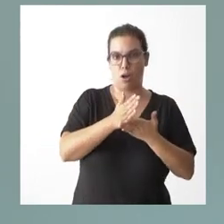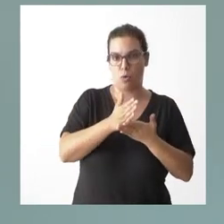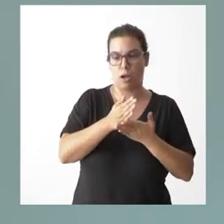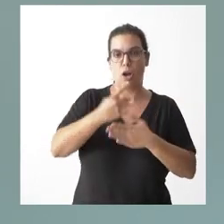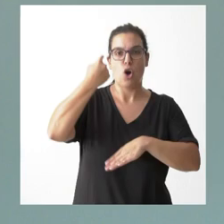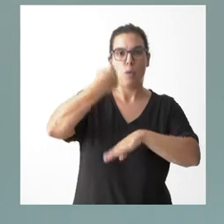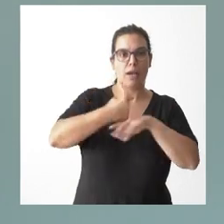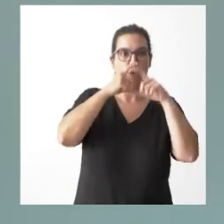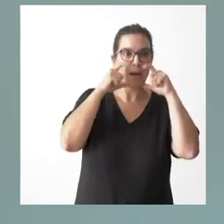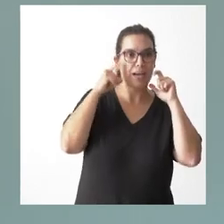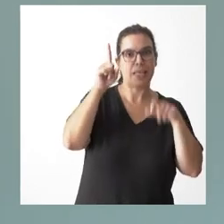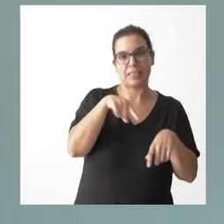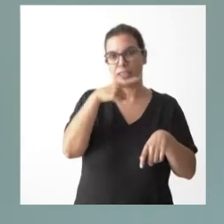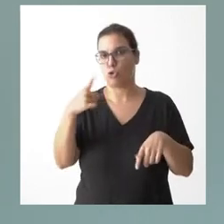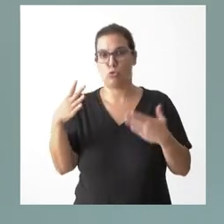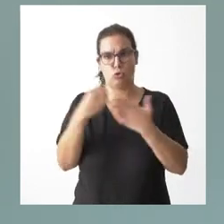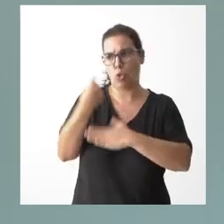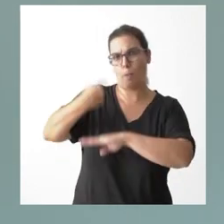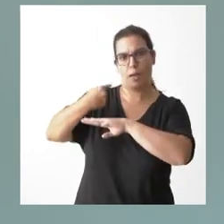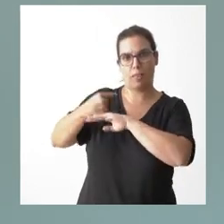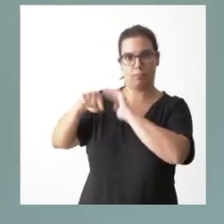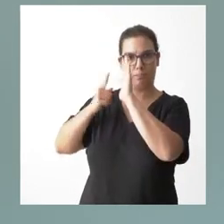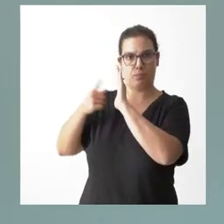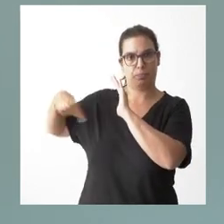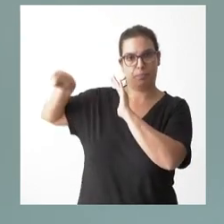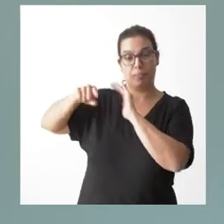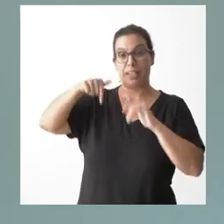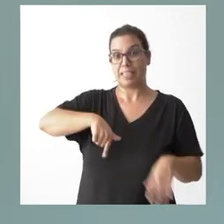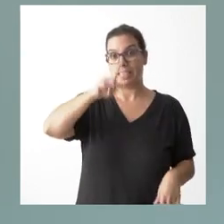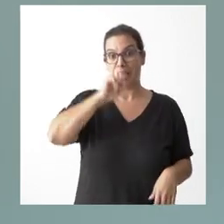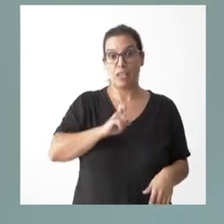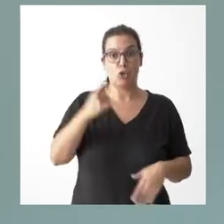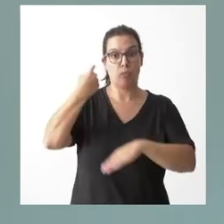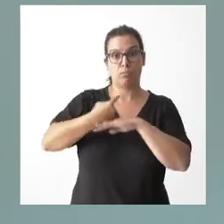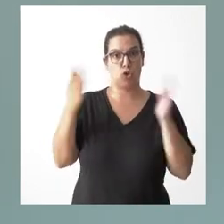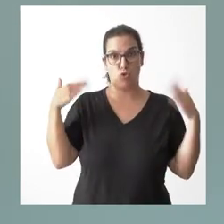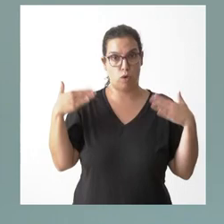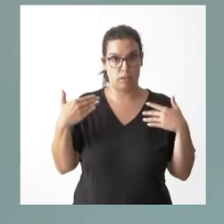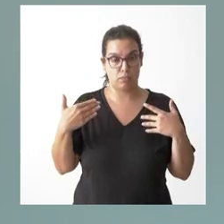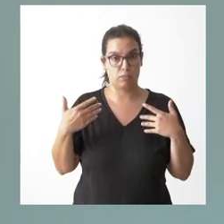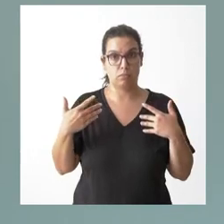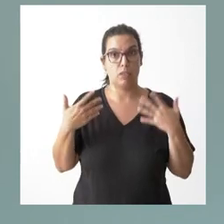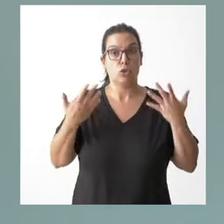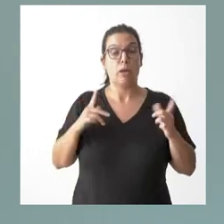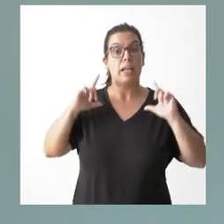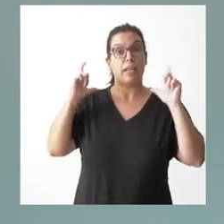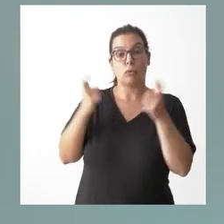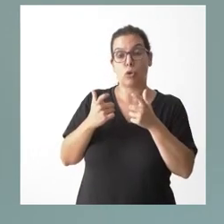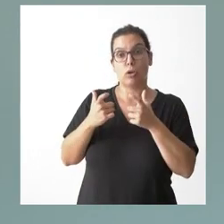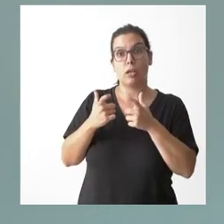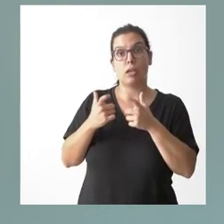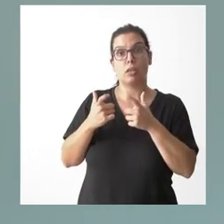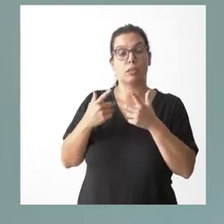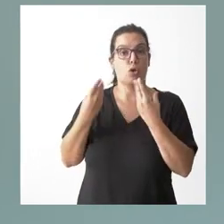obligatorio o no llevar la mascarilla dentro del aula. Para este curso no hay ninguna indicación y las reuniones que hemos tenido en este caso con las